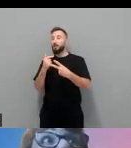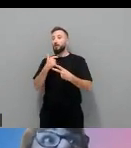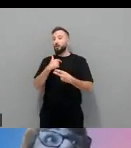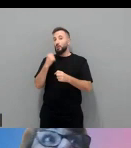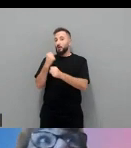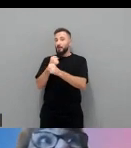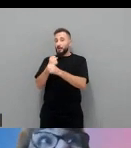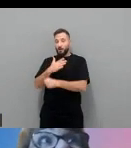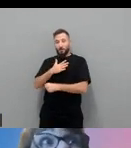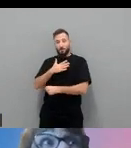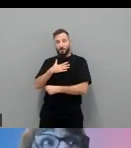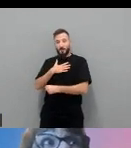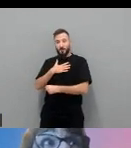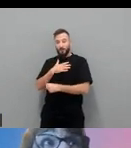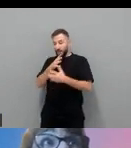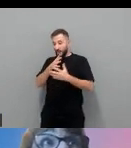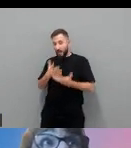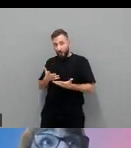dedico profesionalmente,